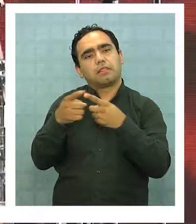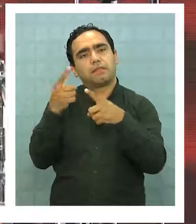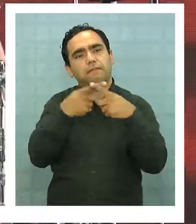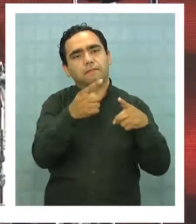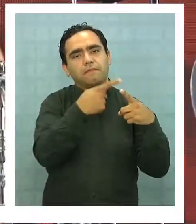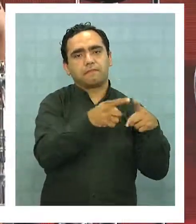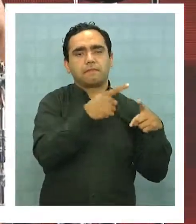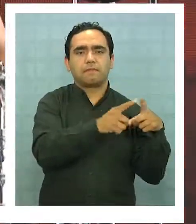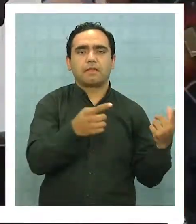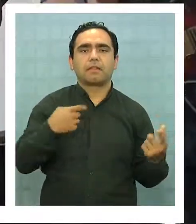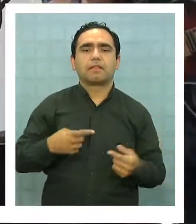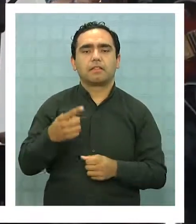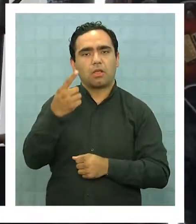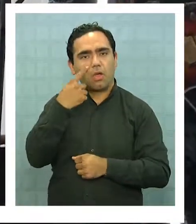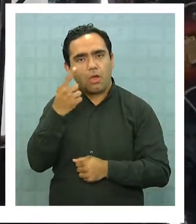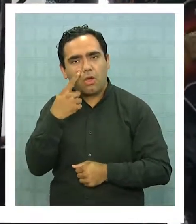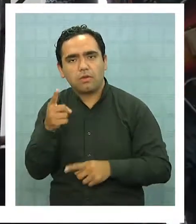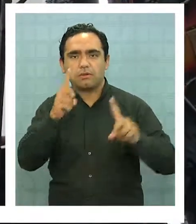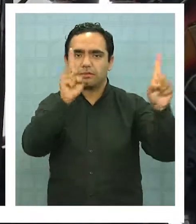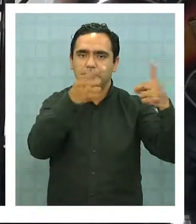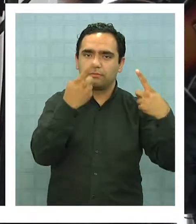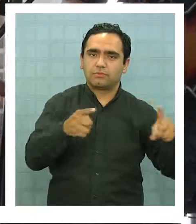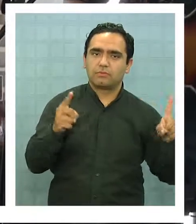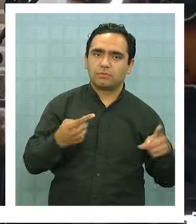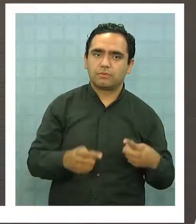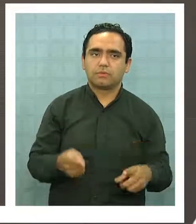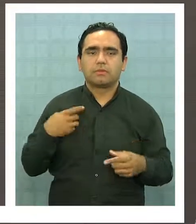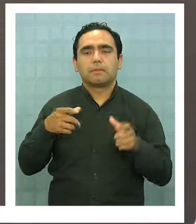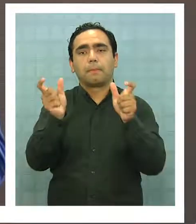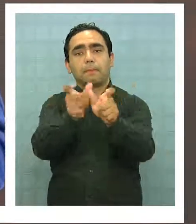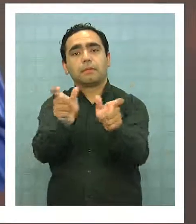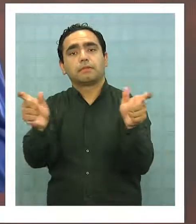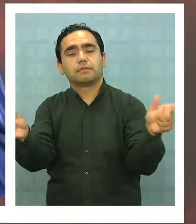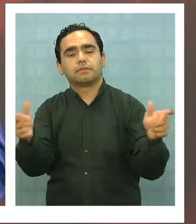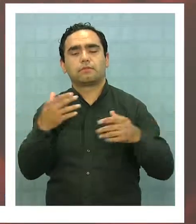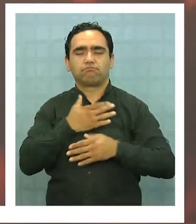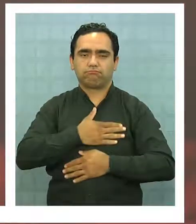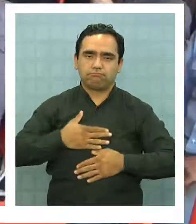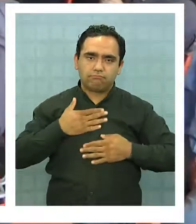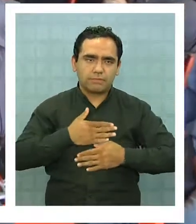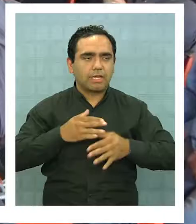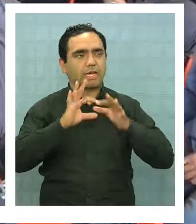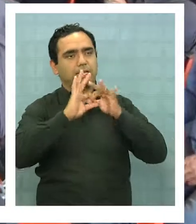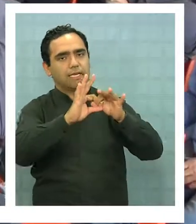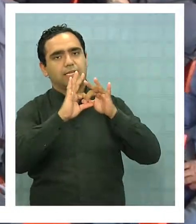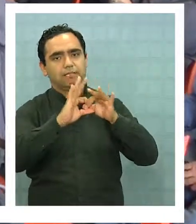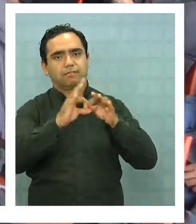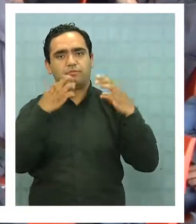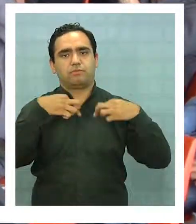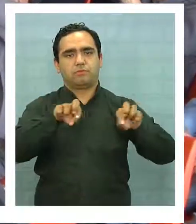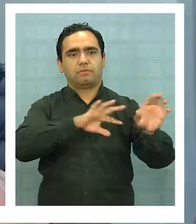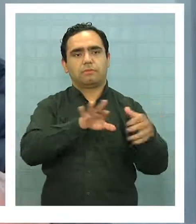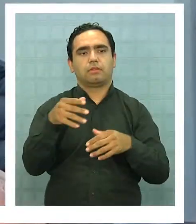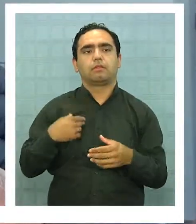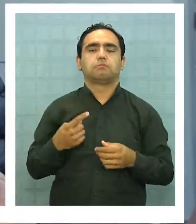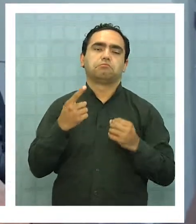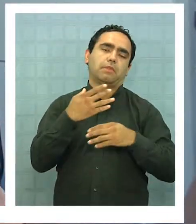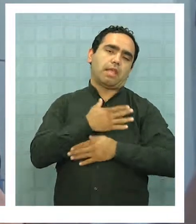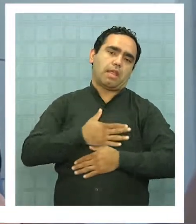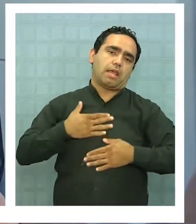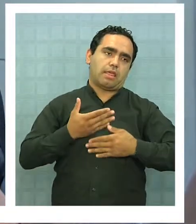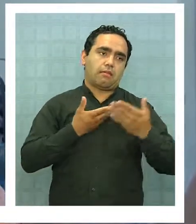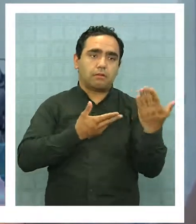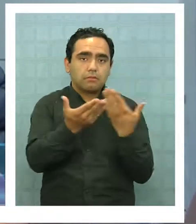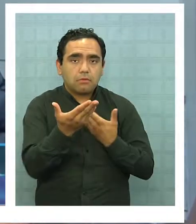Mambo de Machaguay, clásicos que deleitaron a faeneros que agradecieron la oportunidad. La verdad que es muy agradable compartir